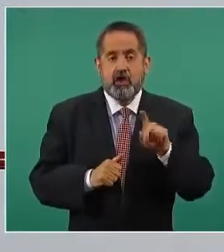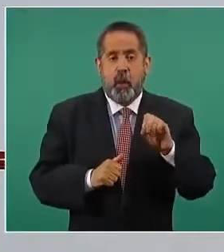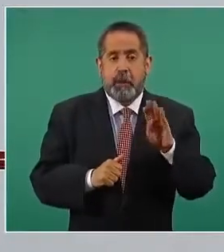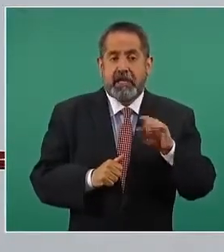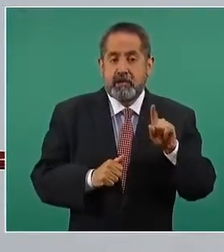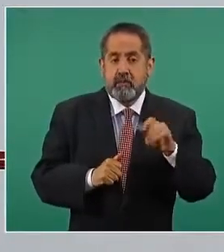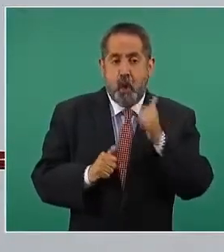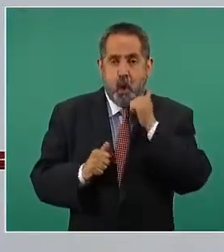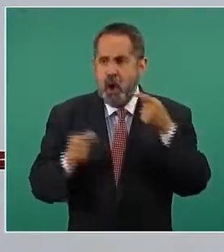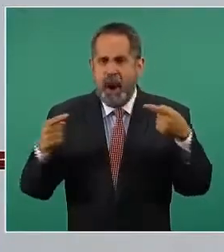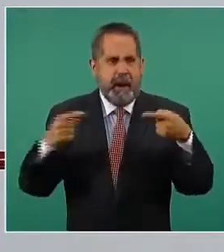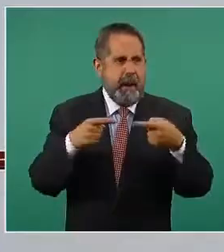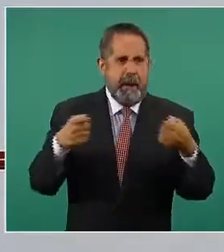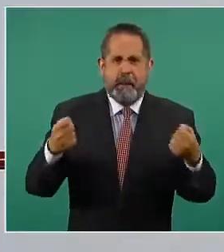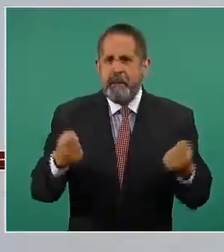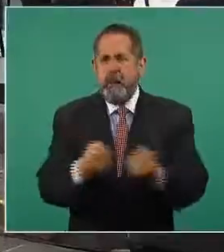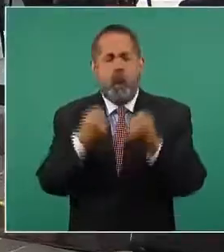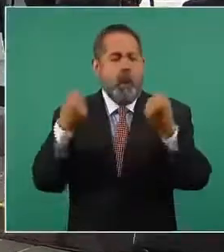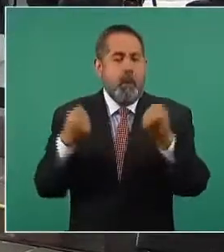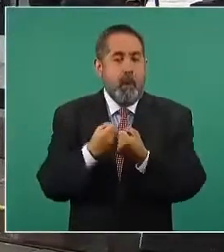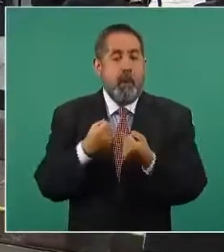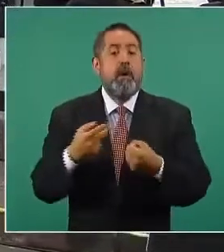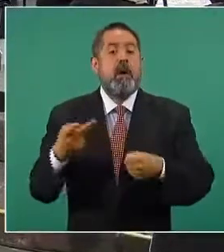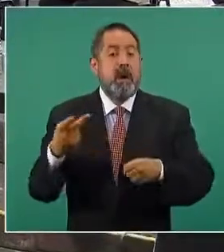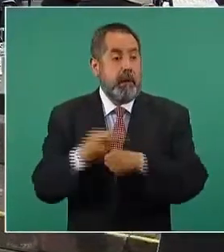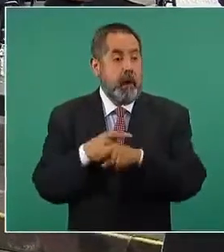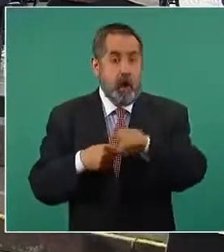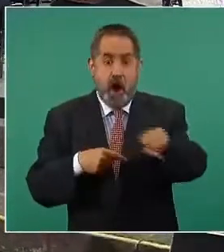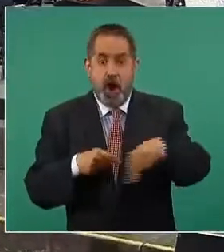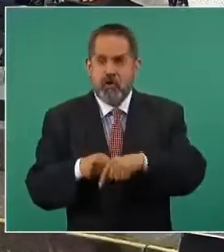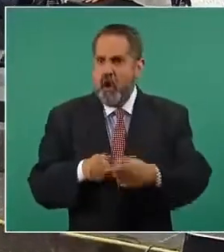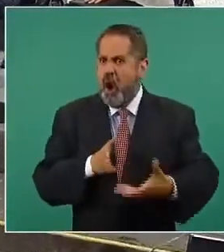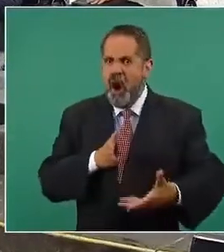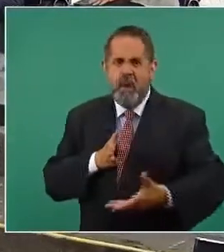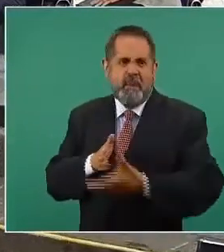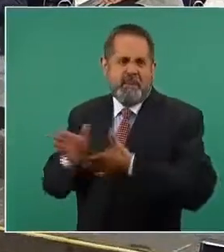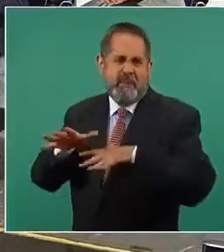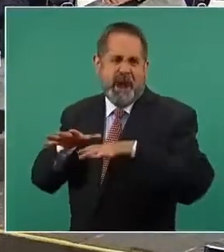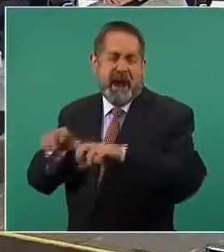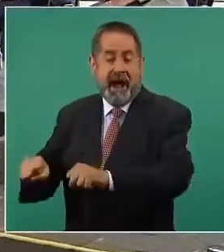que terminó en la toma del Palacio Nacional,